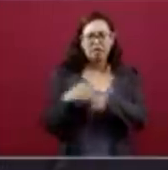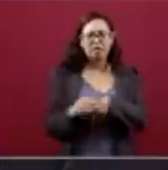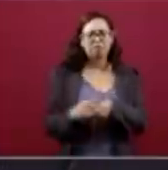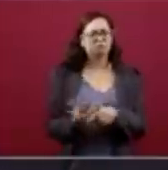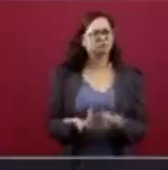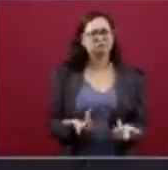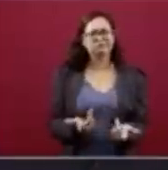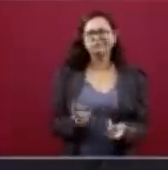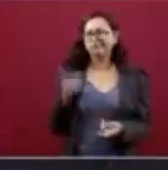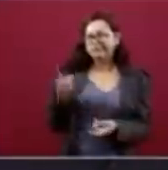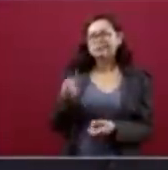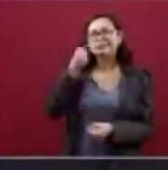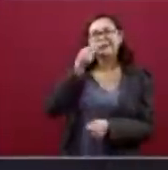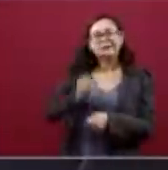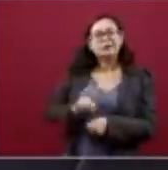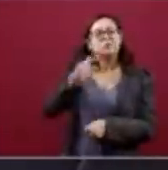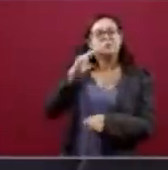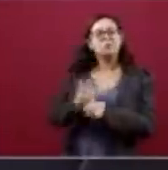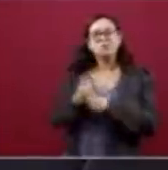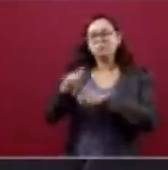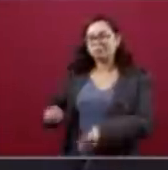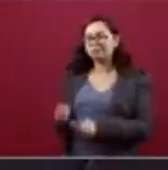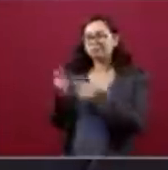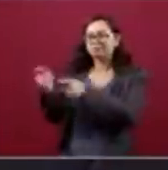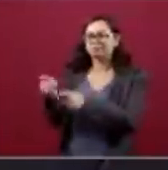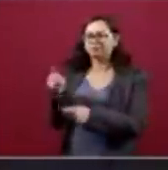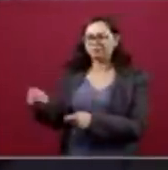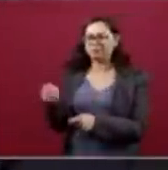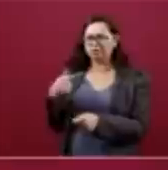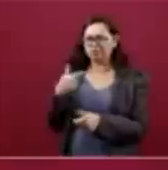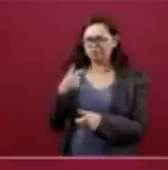viendo que se están concentrando